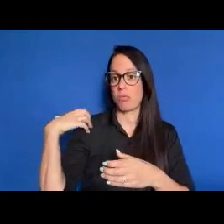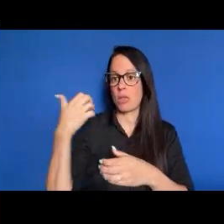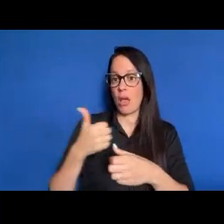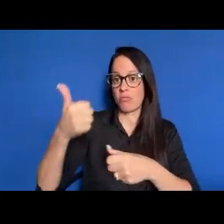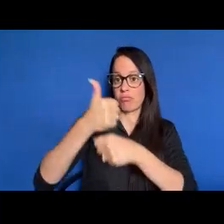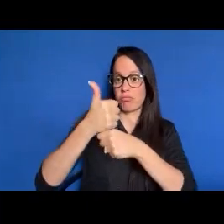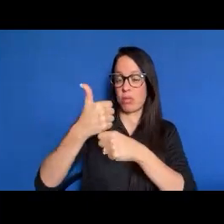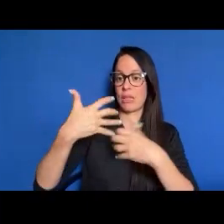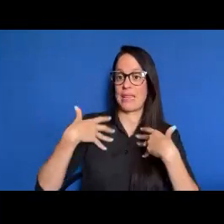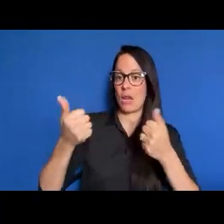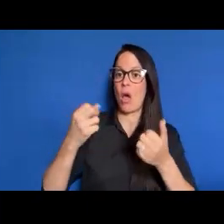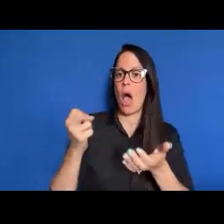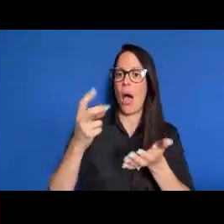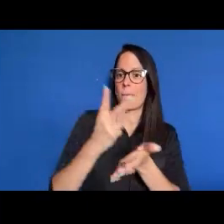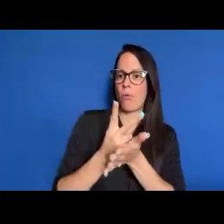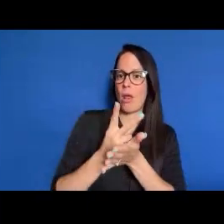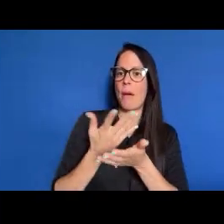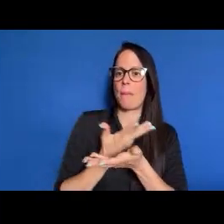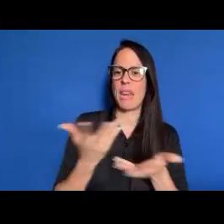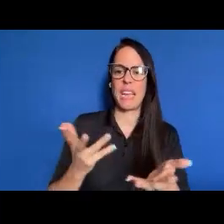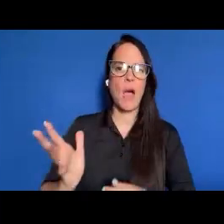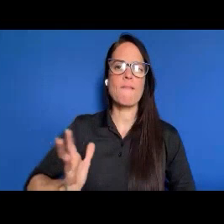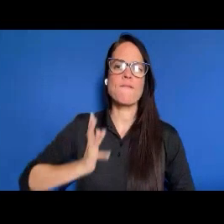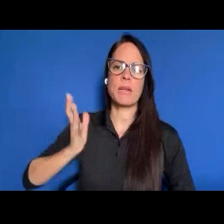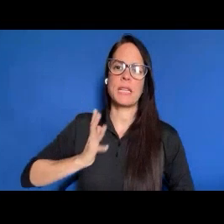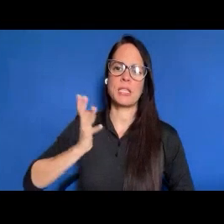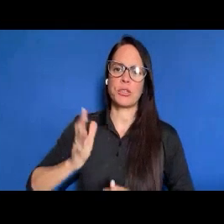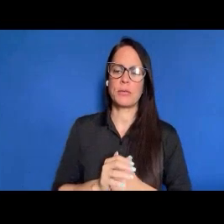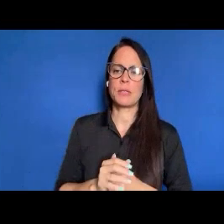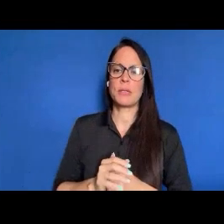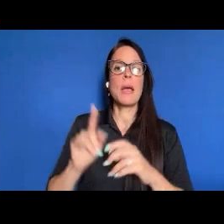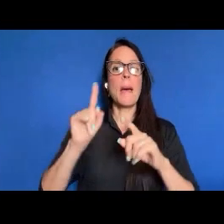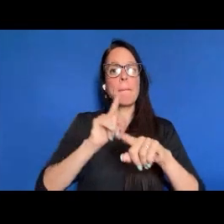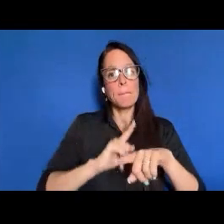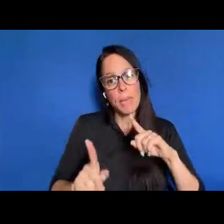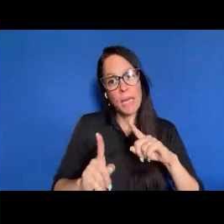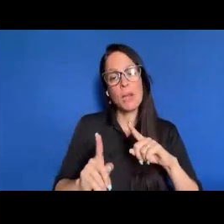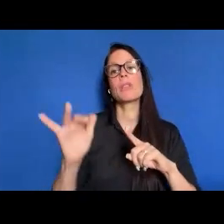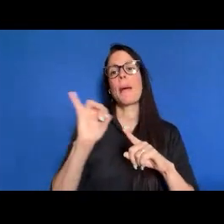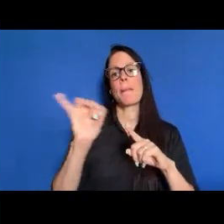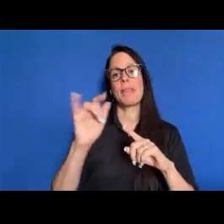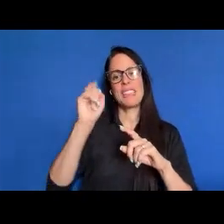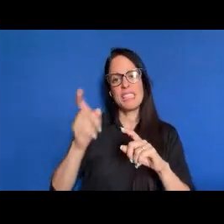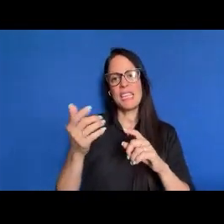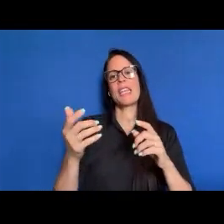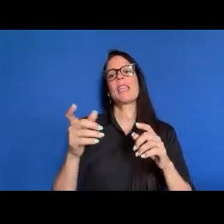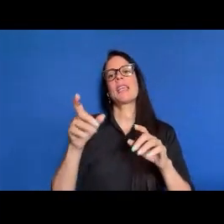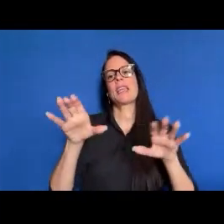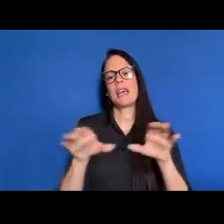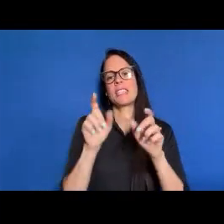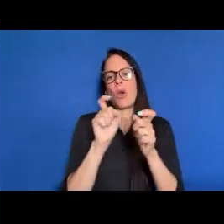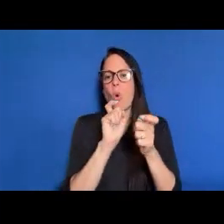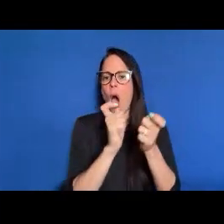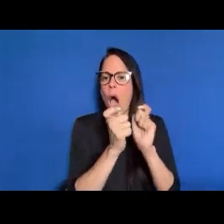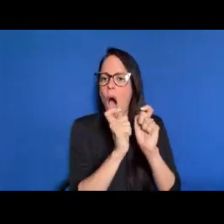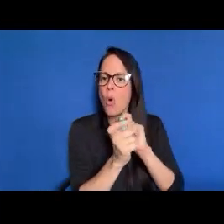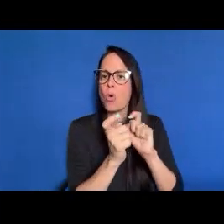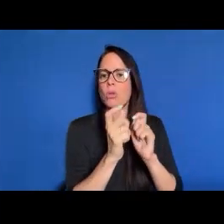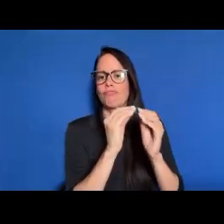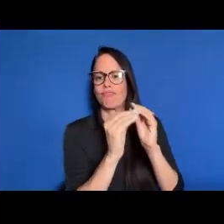a la formalización, pero sujeto a que integren una serie de ajustes o cambios, ¿verdad? Y entonces vuelve para atrás, y entonces nos